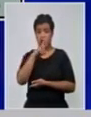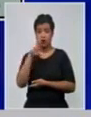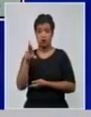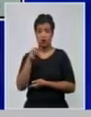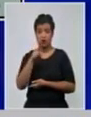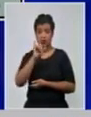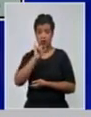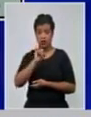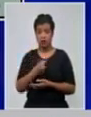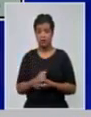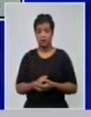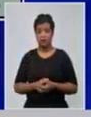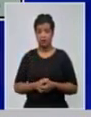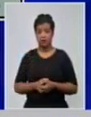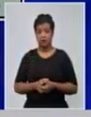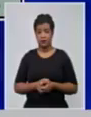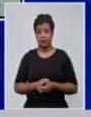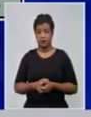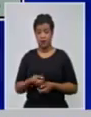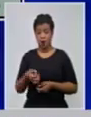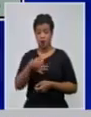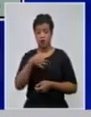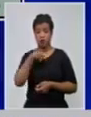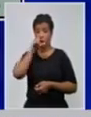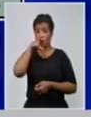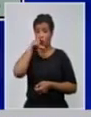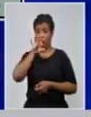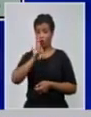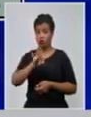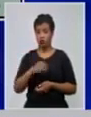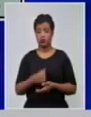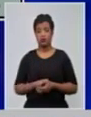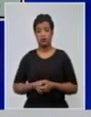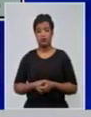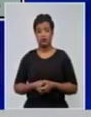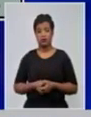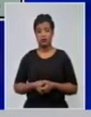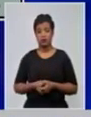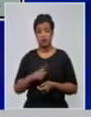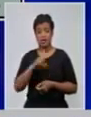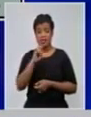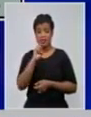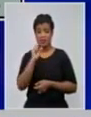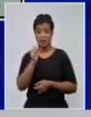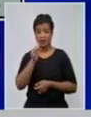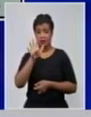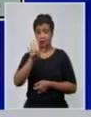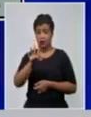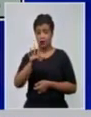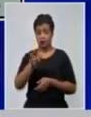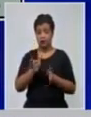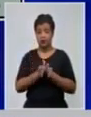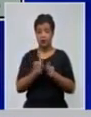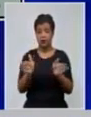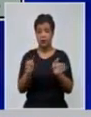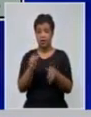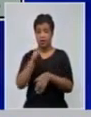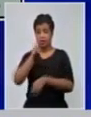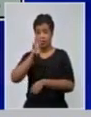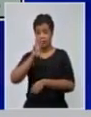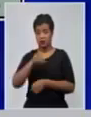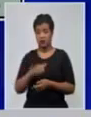Revolución 16, del municipio Cotorro 8, de La Lisa 5, San Miguel del Padrón